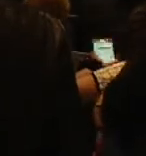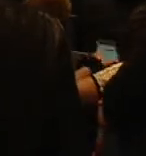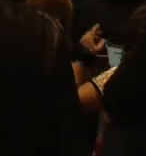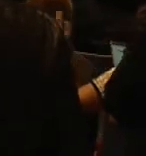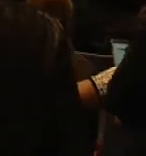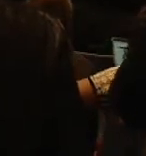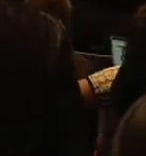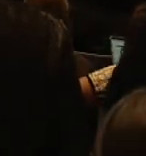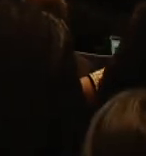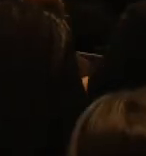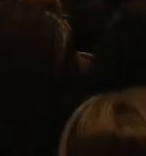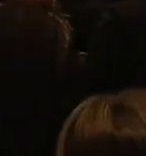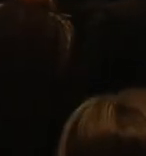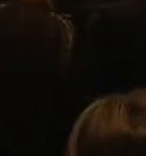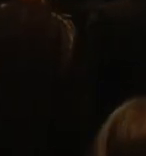¿Seguimos o no?